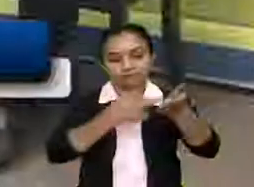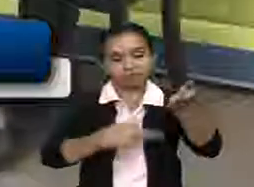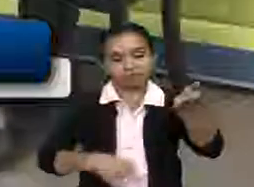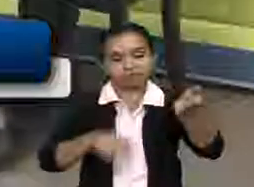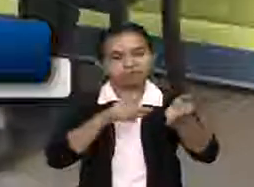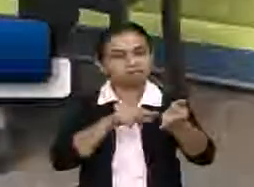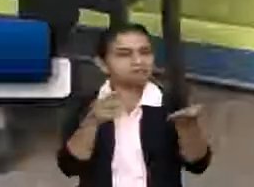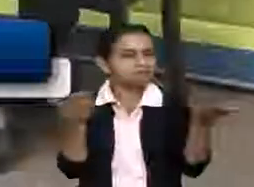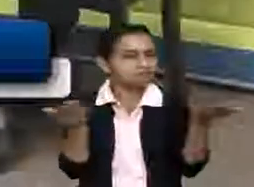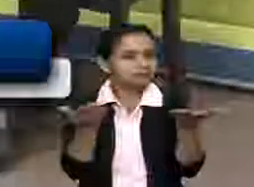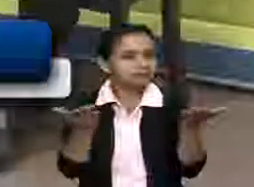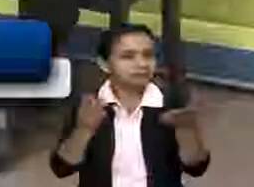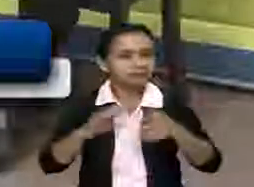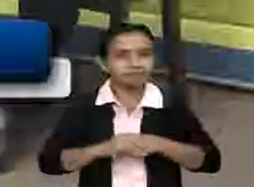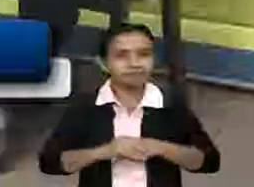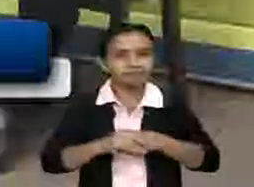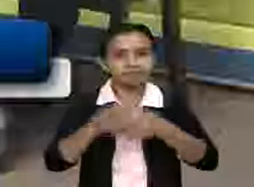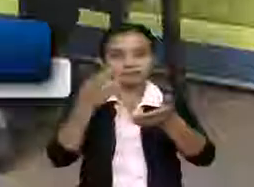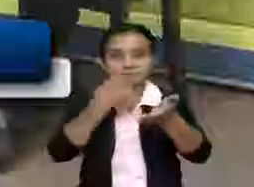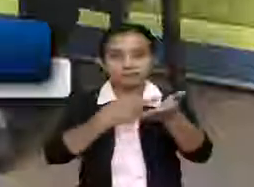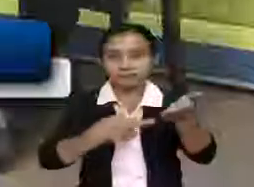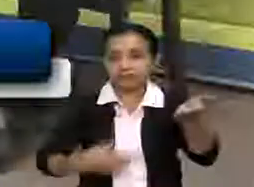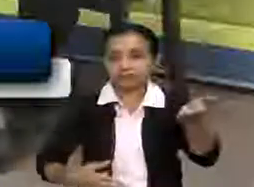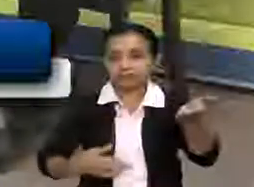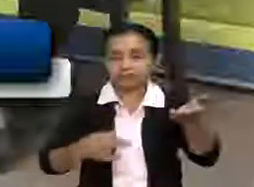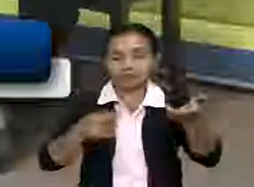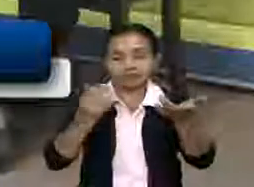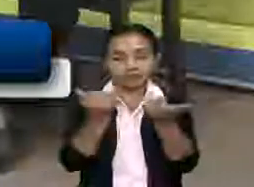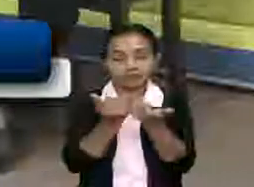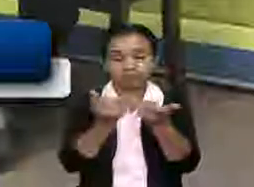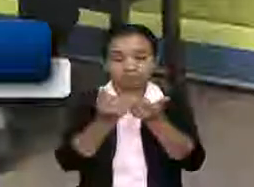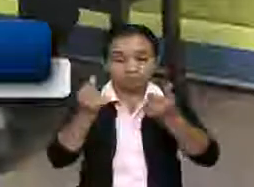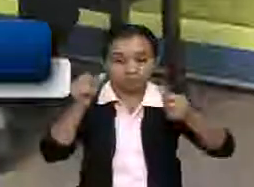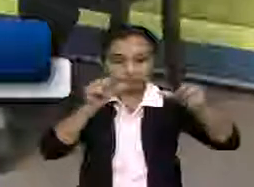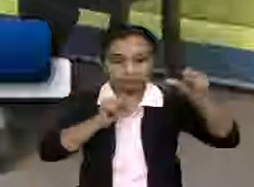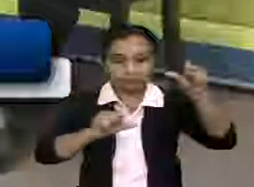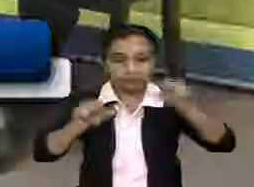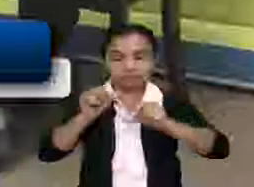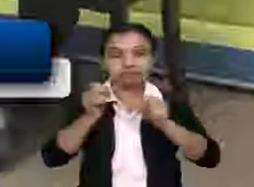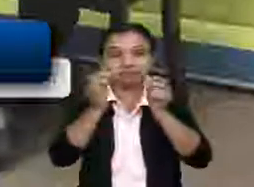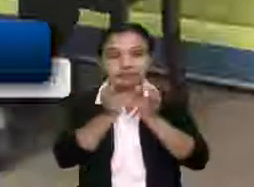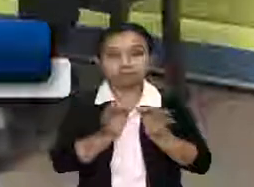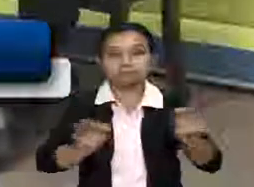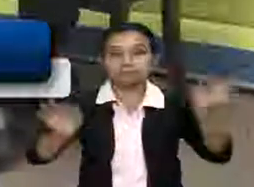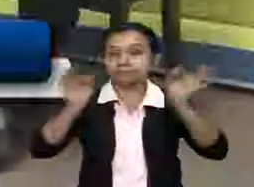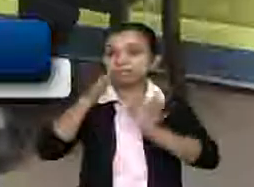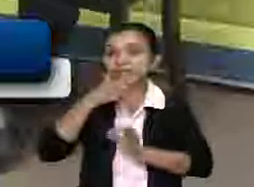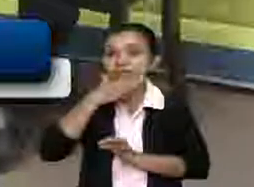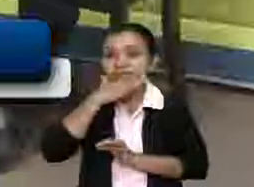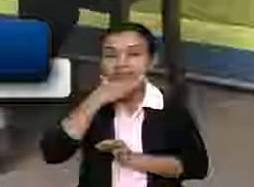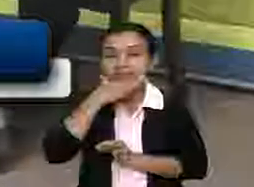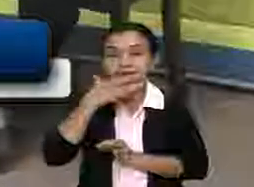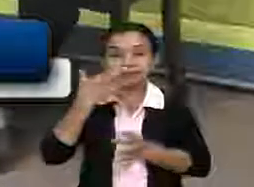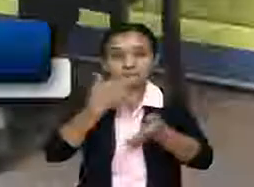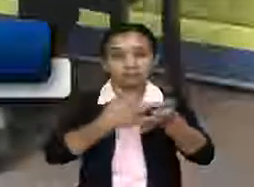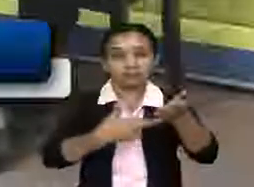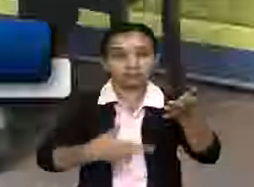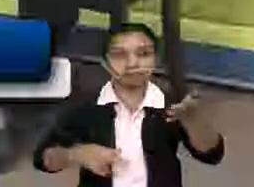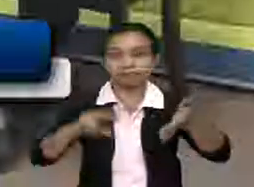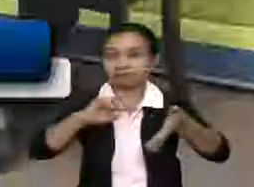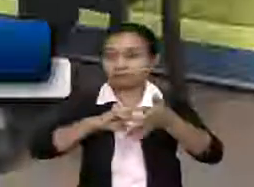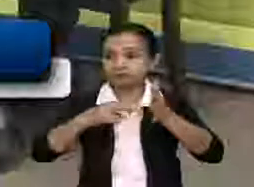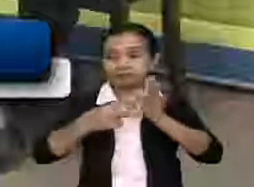bien la sangre es un tejido complejo han tenido complejos las transfusiones de sangre significan un